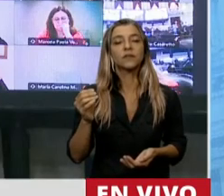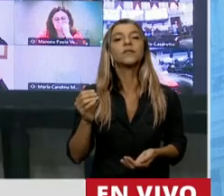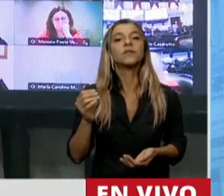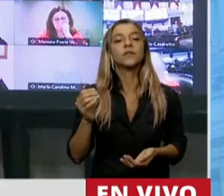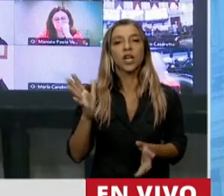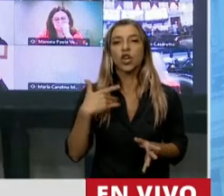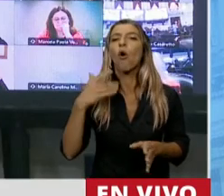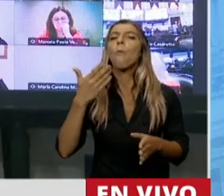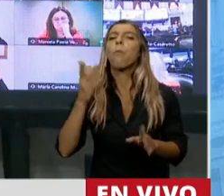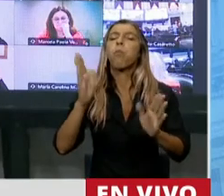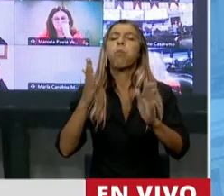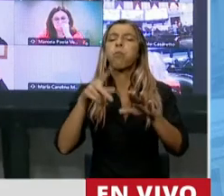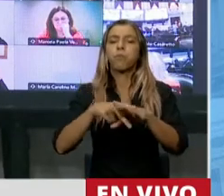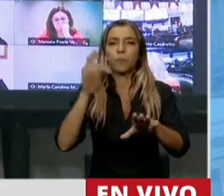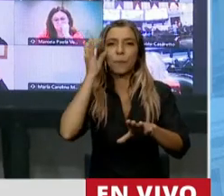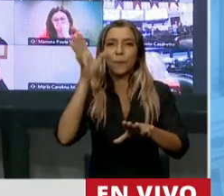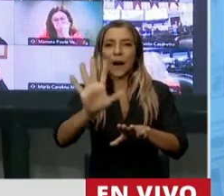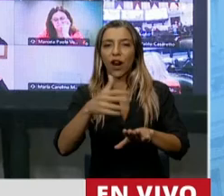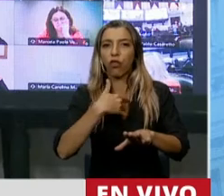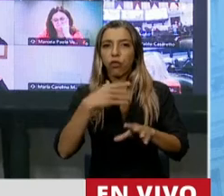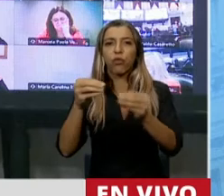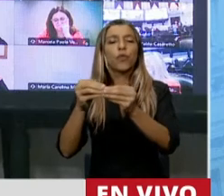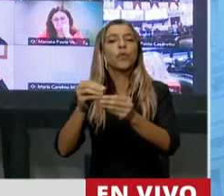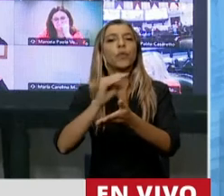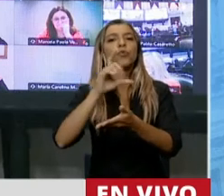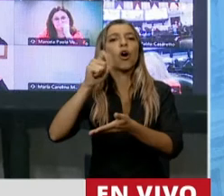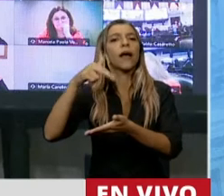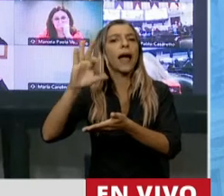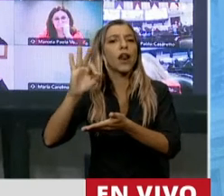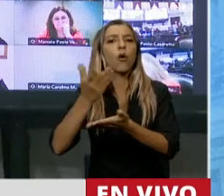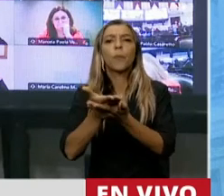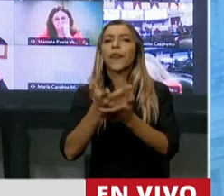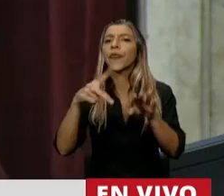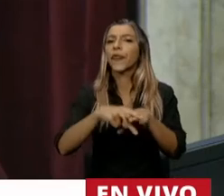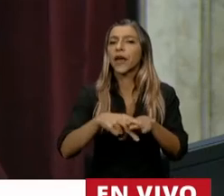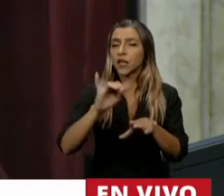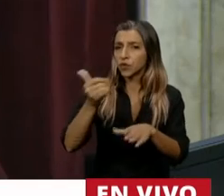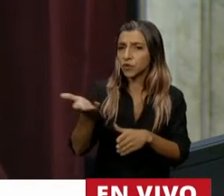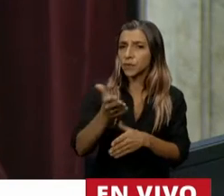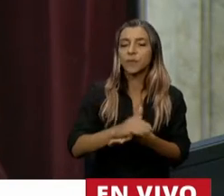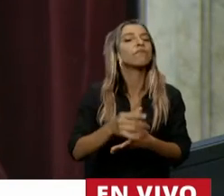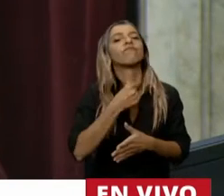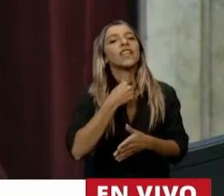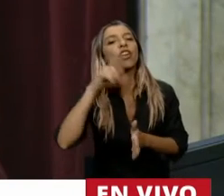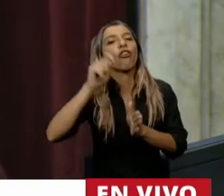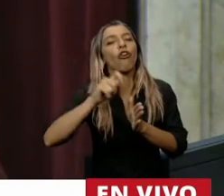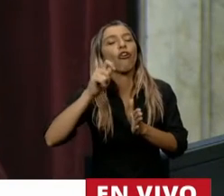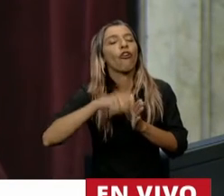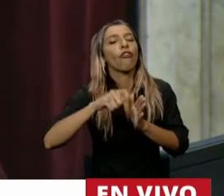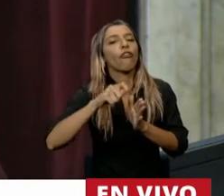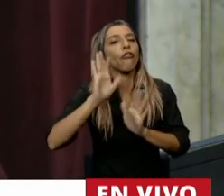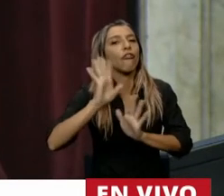diputado Burjaile, le pido una interrupción a su colega, diputado Cano. Sí, cómo no. Para hacer una corrección,